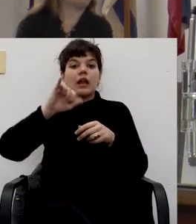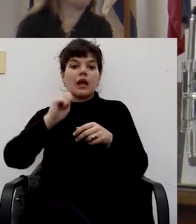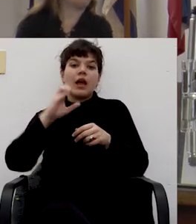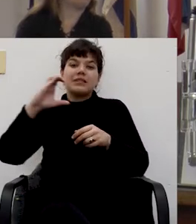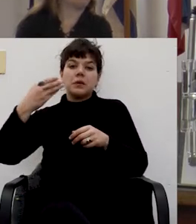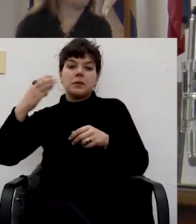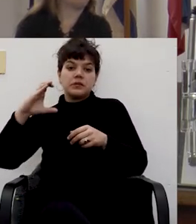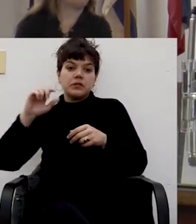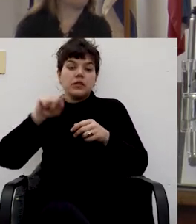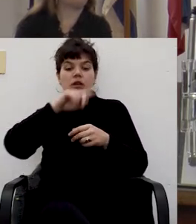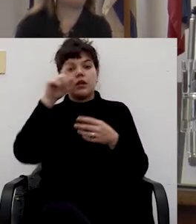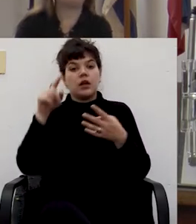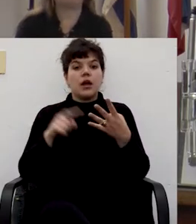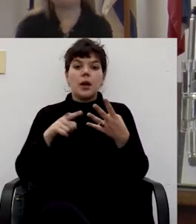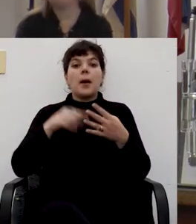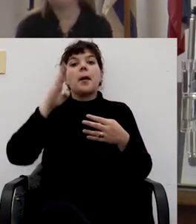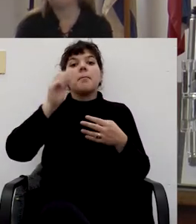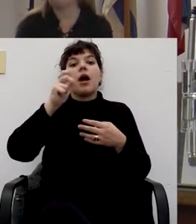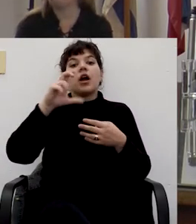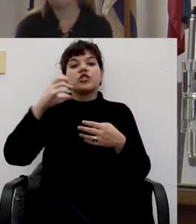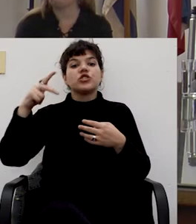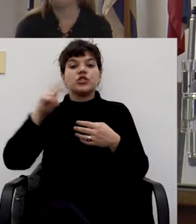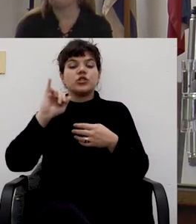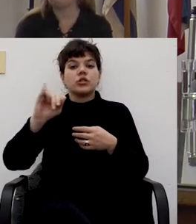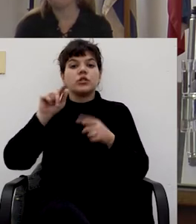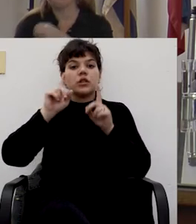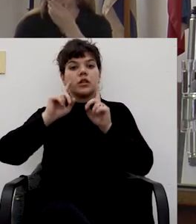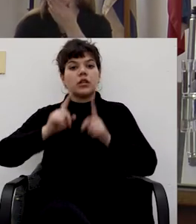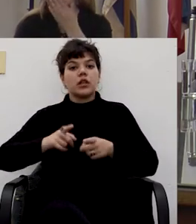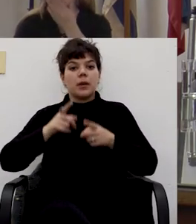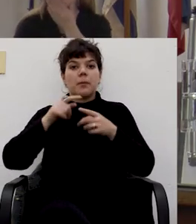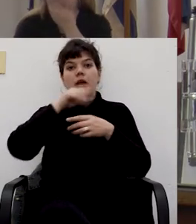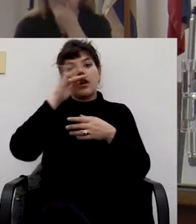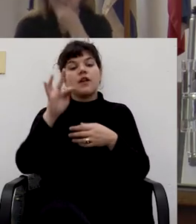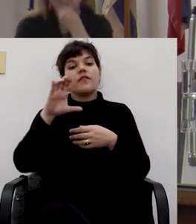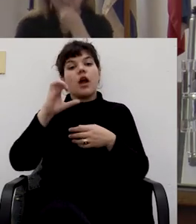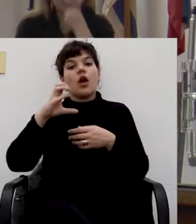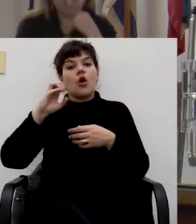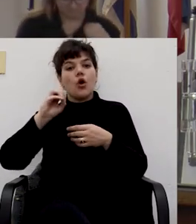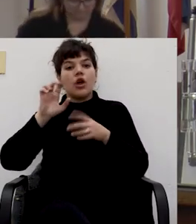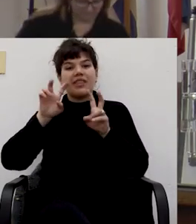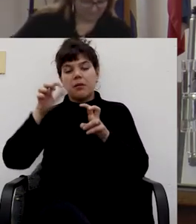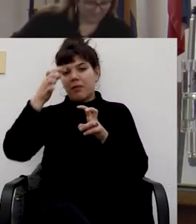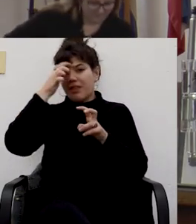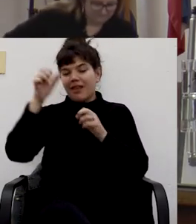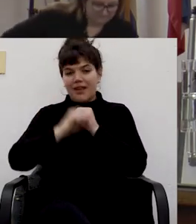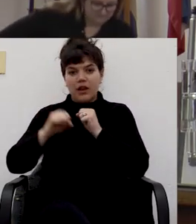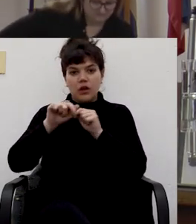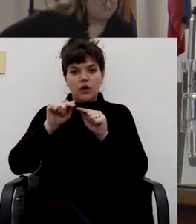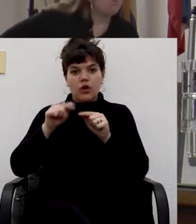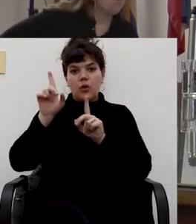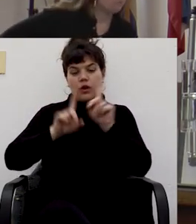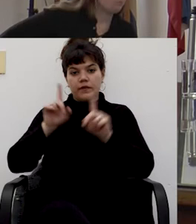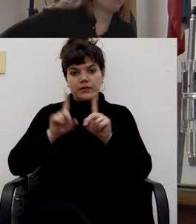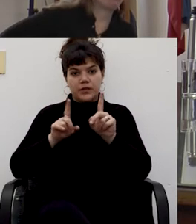Gabriela Pachi por el Servicio Central del Ministerio Universitario y Silvia Franco por el Equipo Técnico de Atención a los de la Universidad.